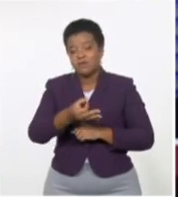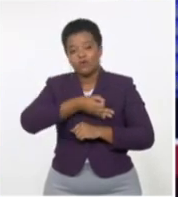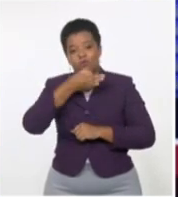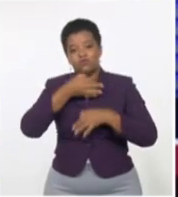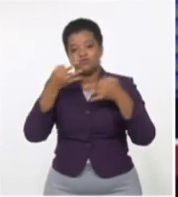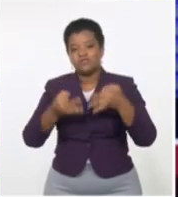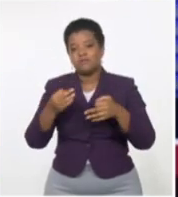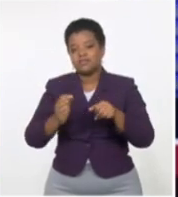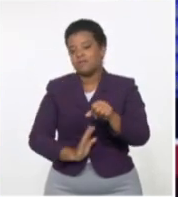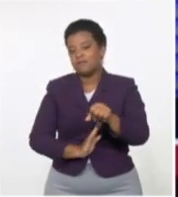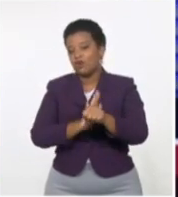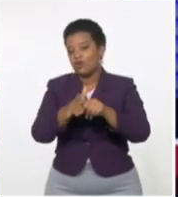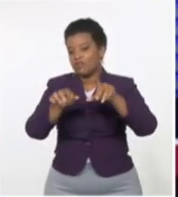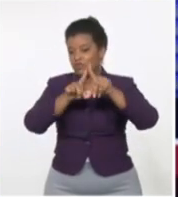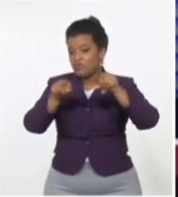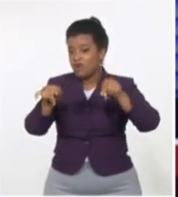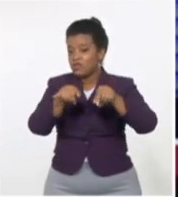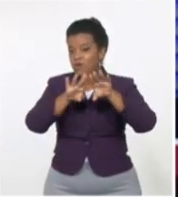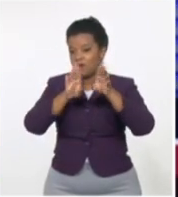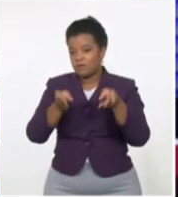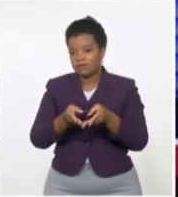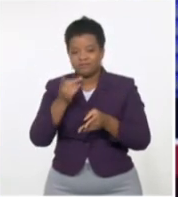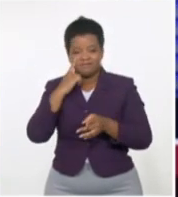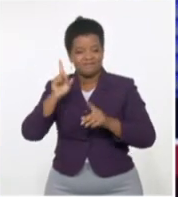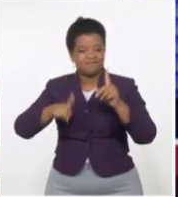el comportamiento de la COVID-19. Nos vemos